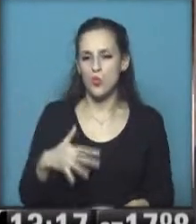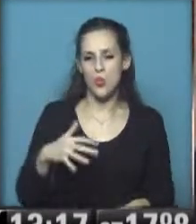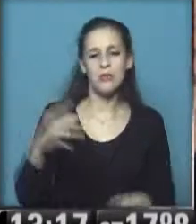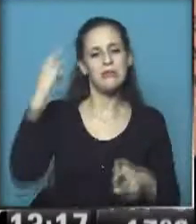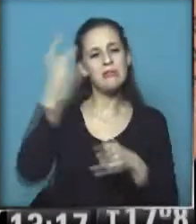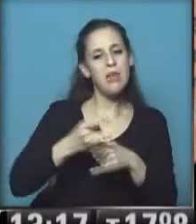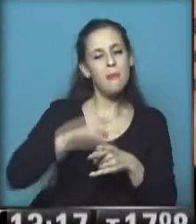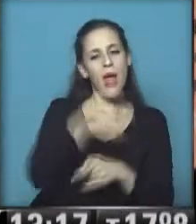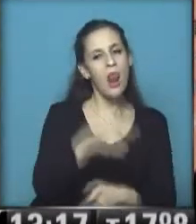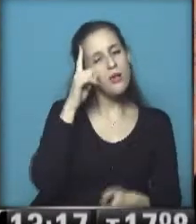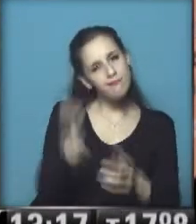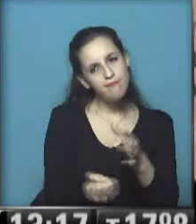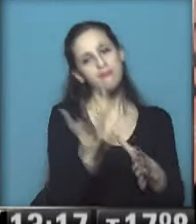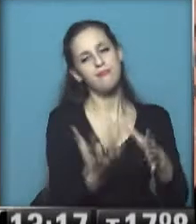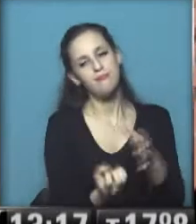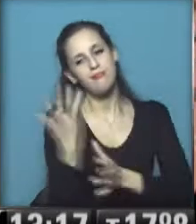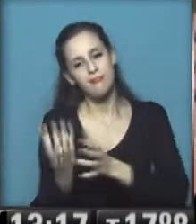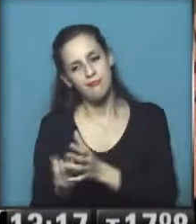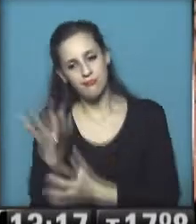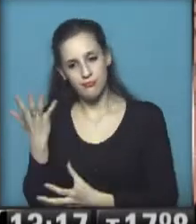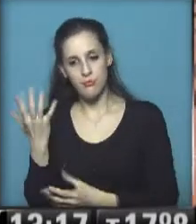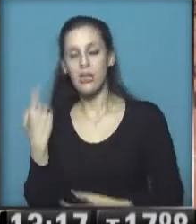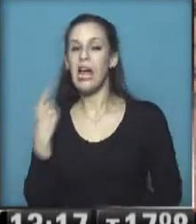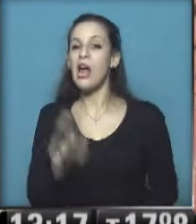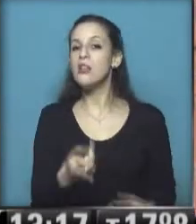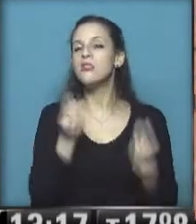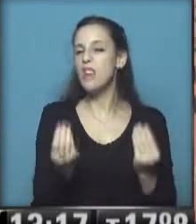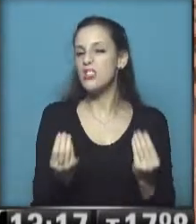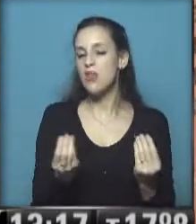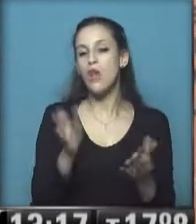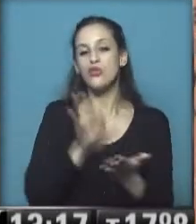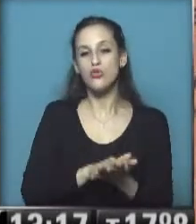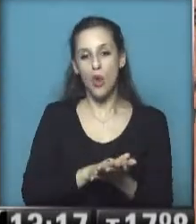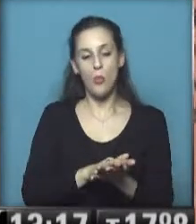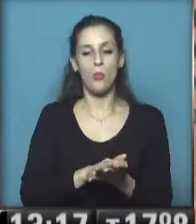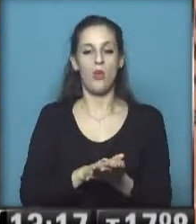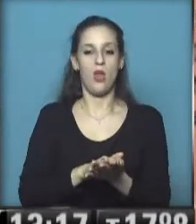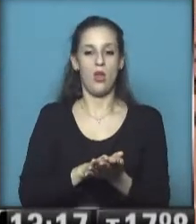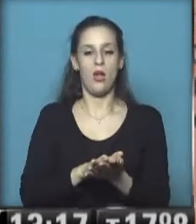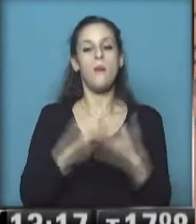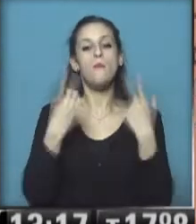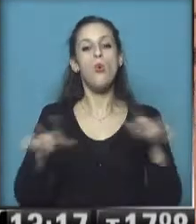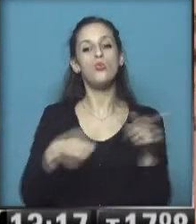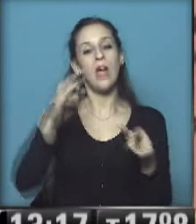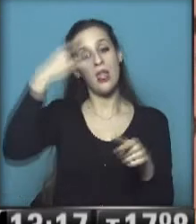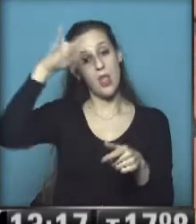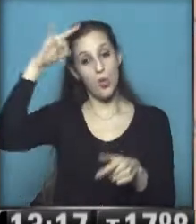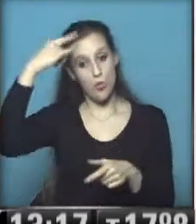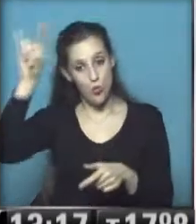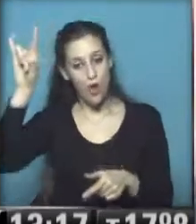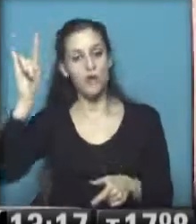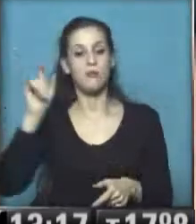Entonces, bueno, él tuvo que ver con traer los componentes, primero, de la bossa nova a la música uruguaya, luego de